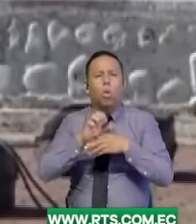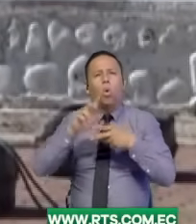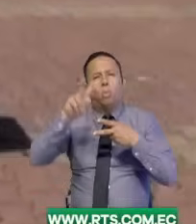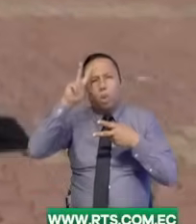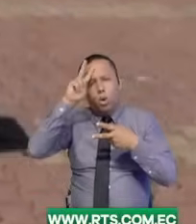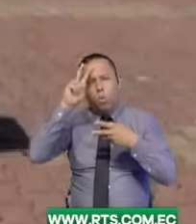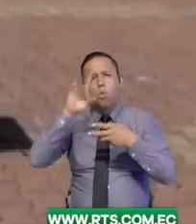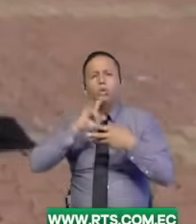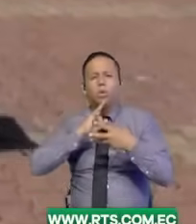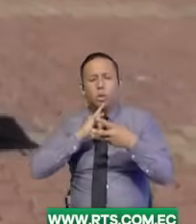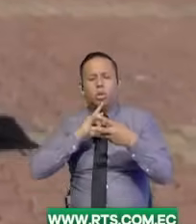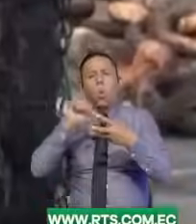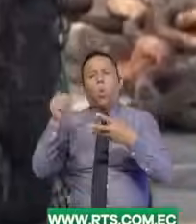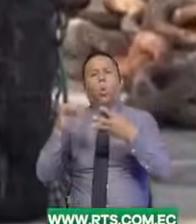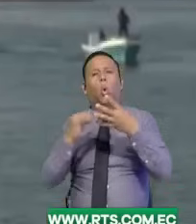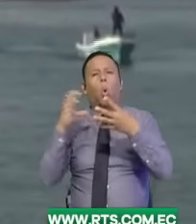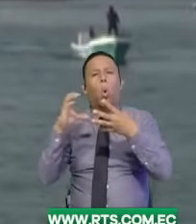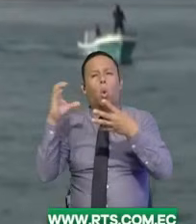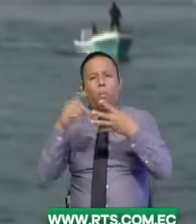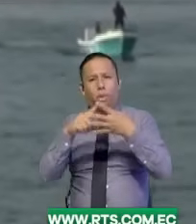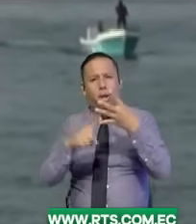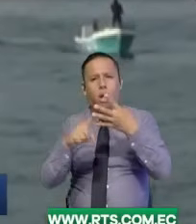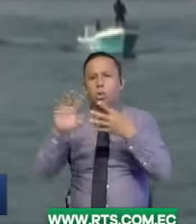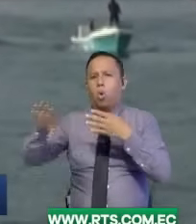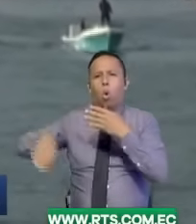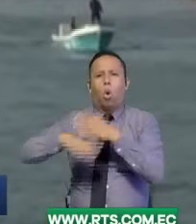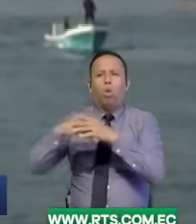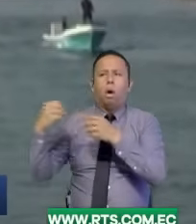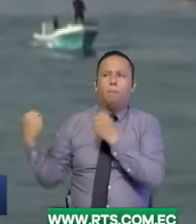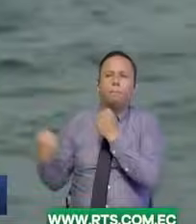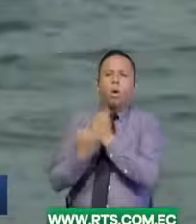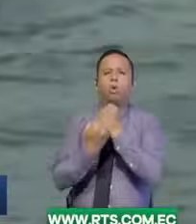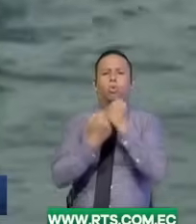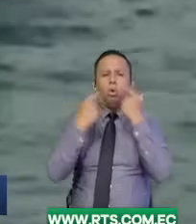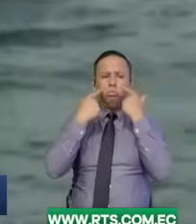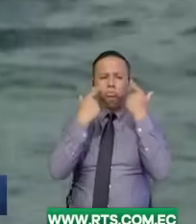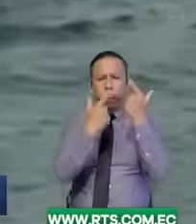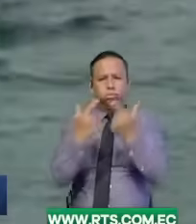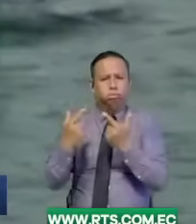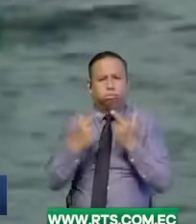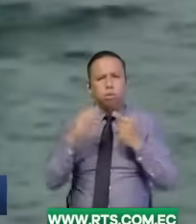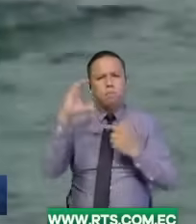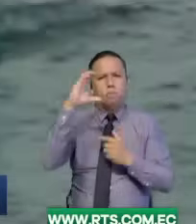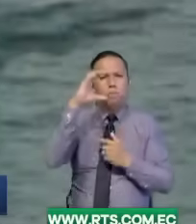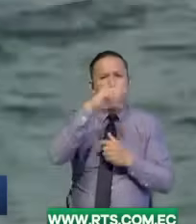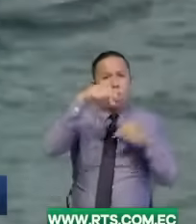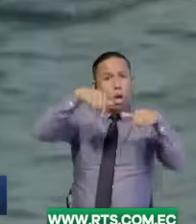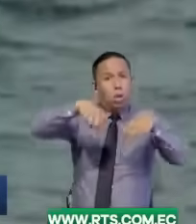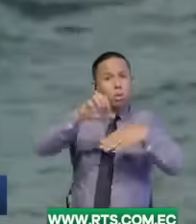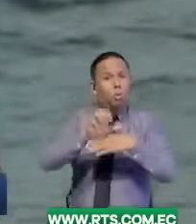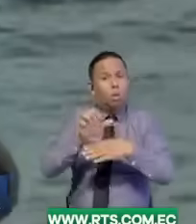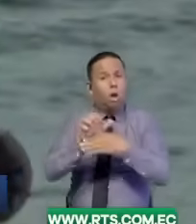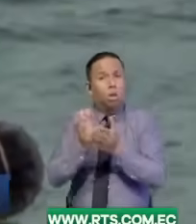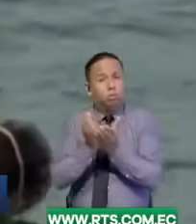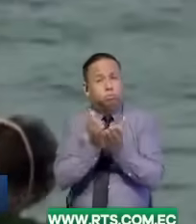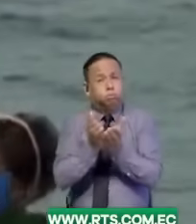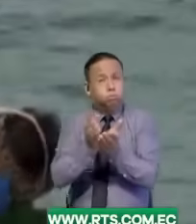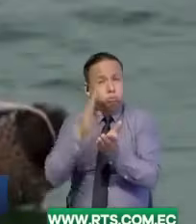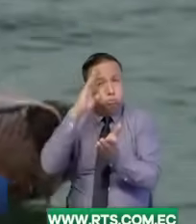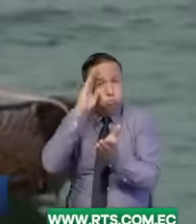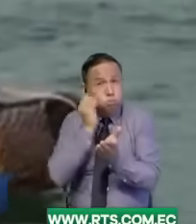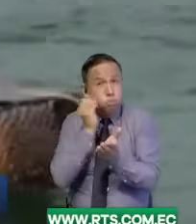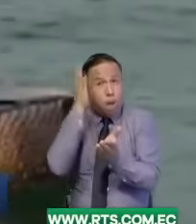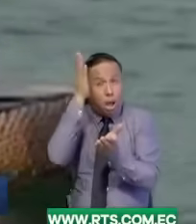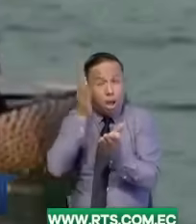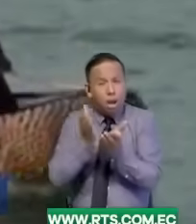una aeronave de Colombia. En este contexto, la Armada del Ecuador ha duplicado el proceso de decomiso de sustancias sujetas a